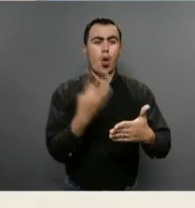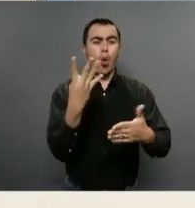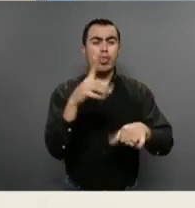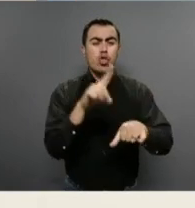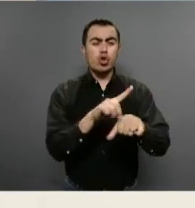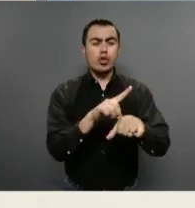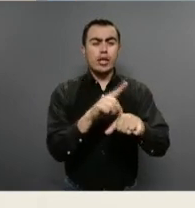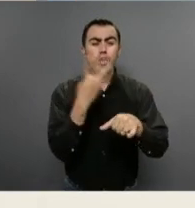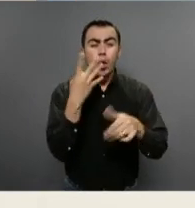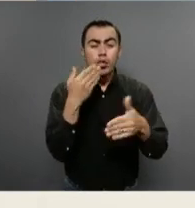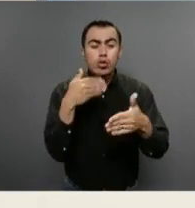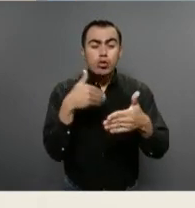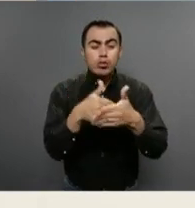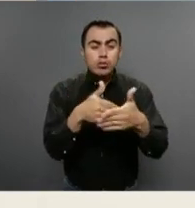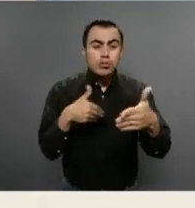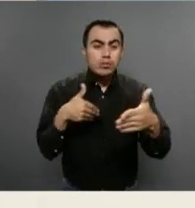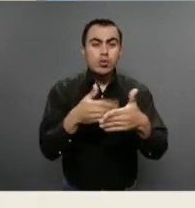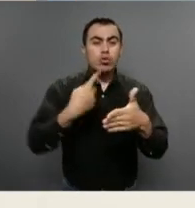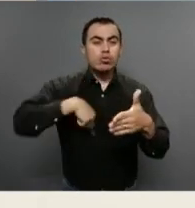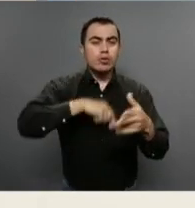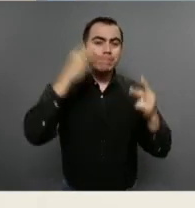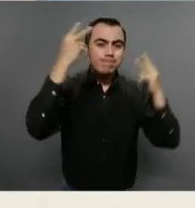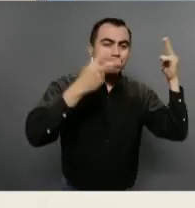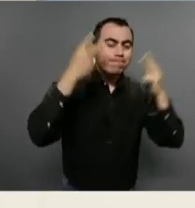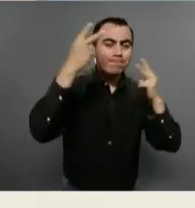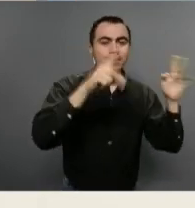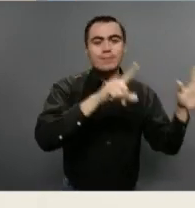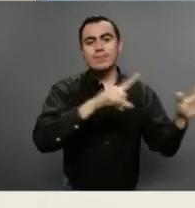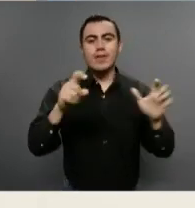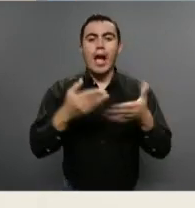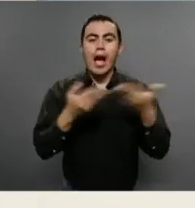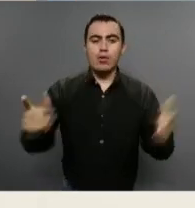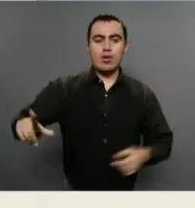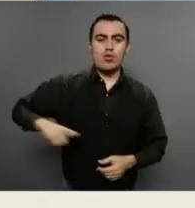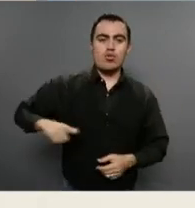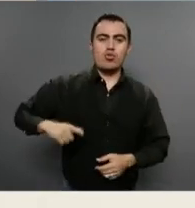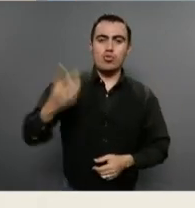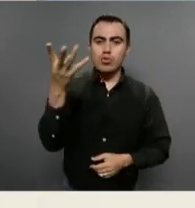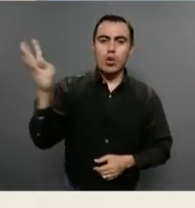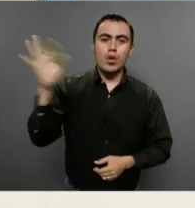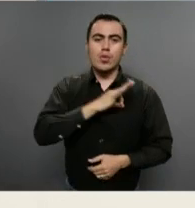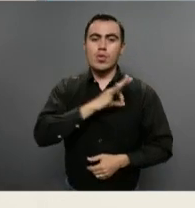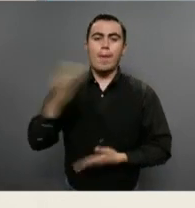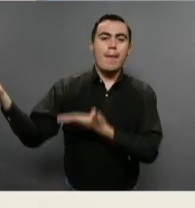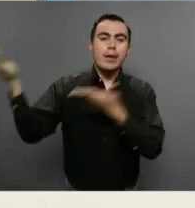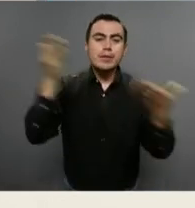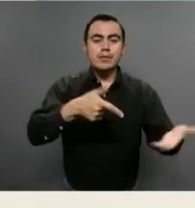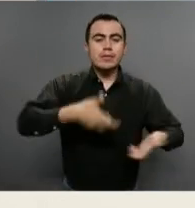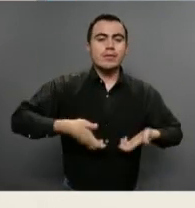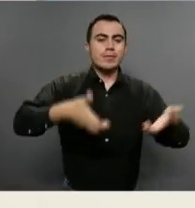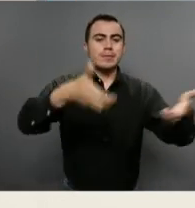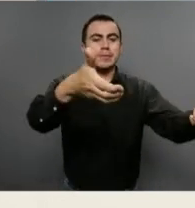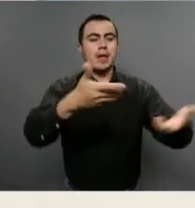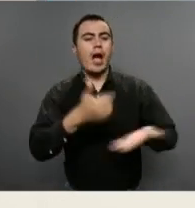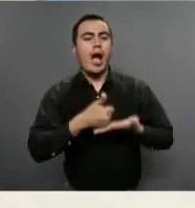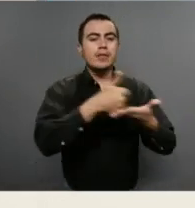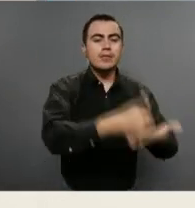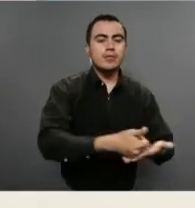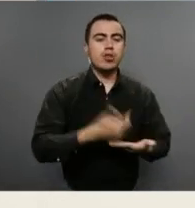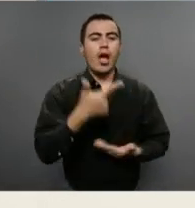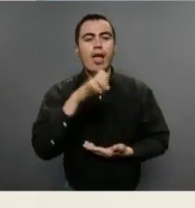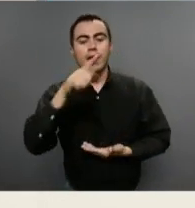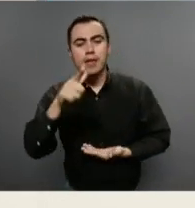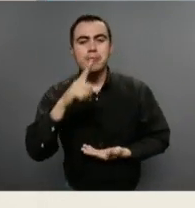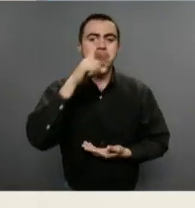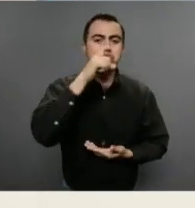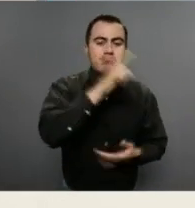haga. Entonces, que vayan a las calles, que lleven gel, que lleven jabón, que lleven agua para que la población pueda protegerse con